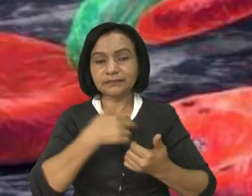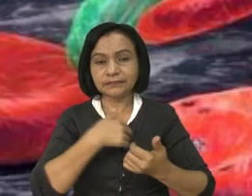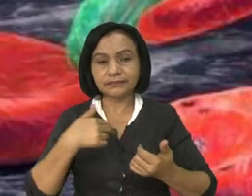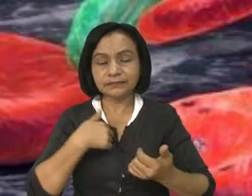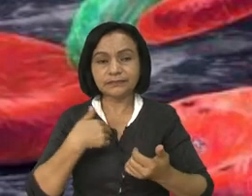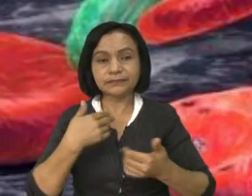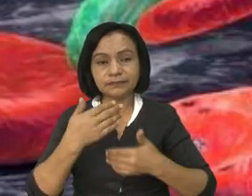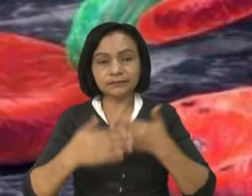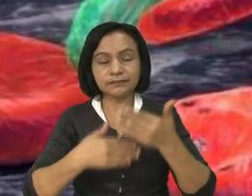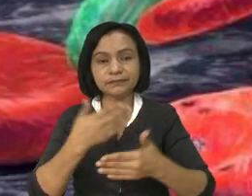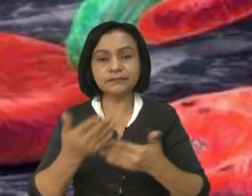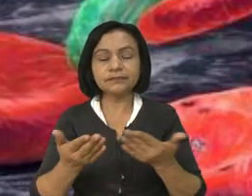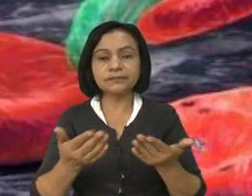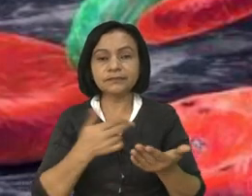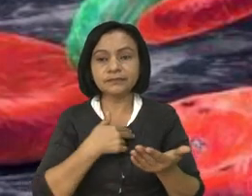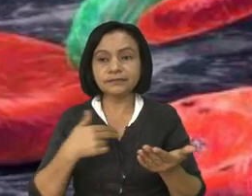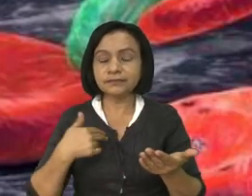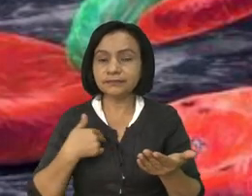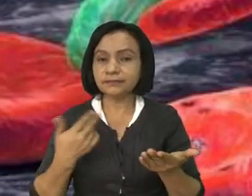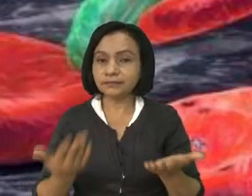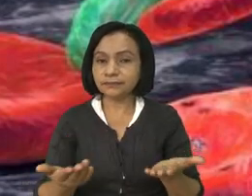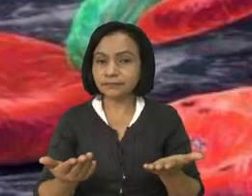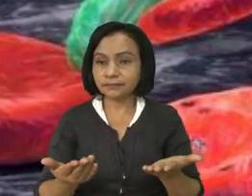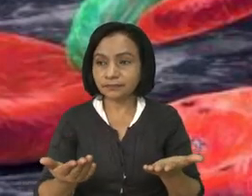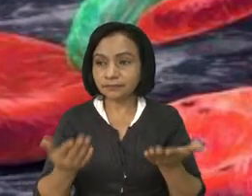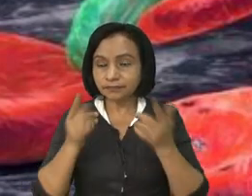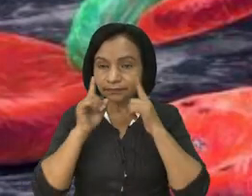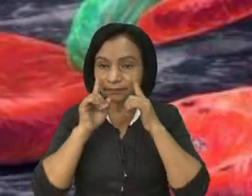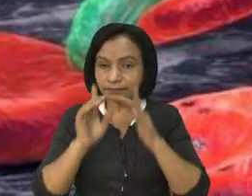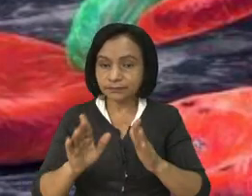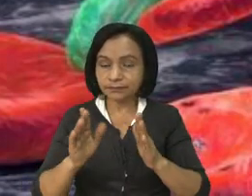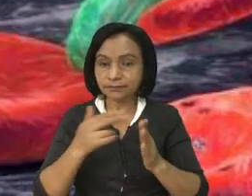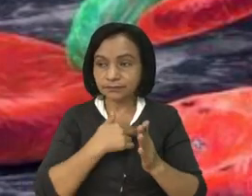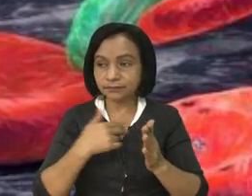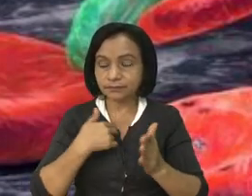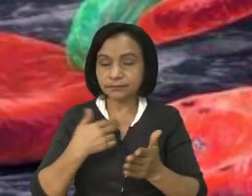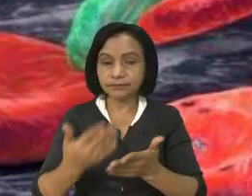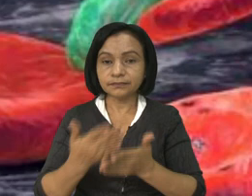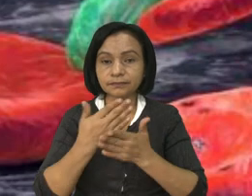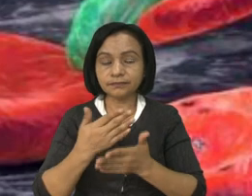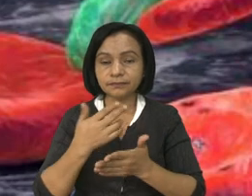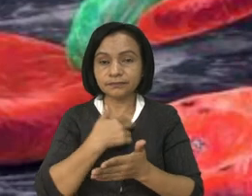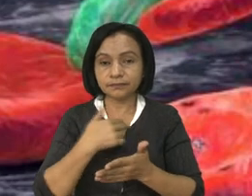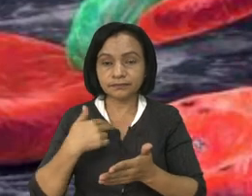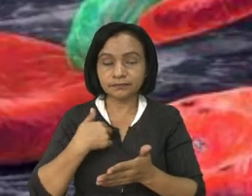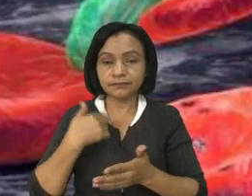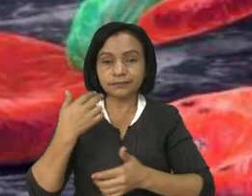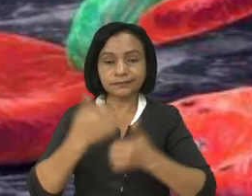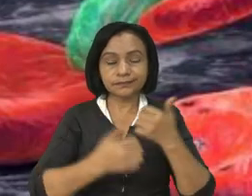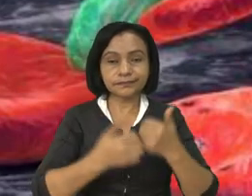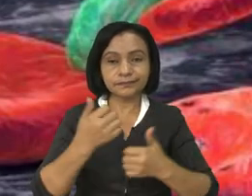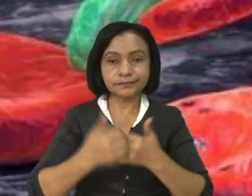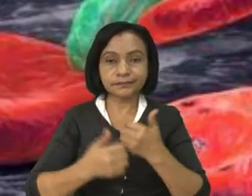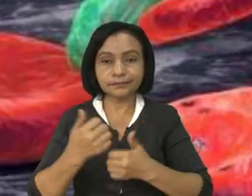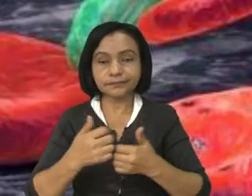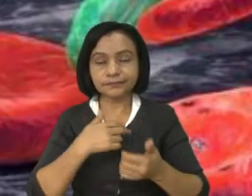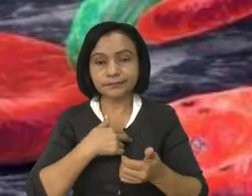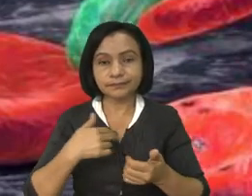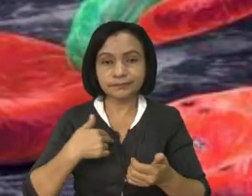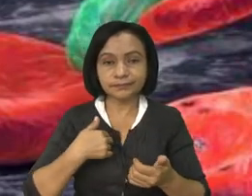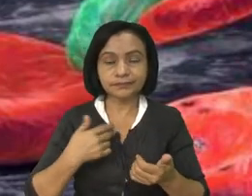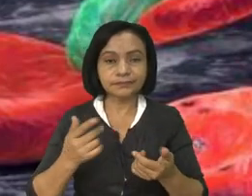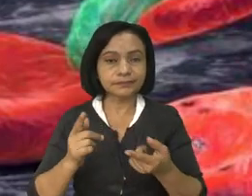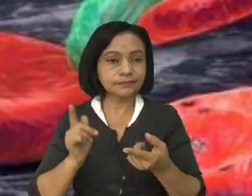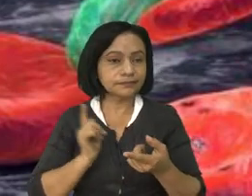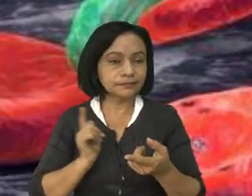ese proceso es donde, en lugar de protegernos, el que nos estaba protegiendo nos está afectando, uh-huh, y comienza a